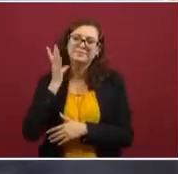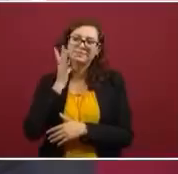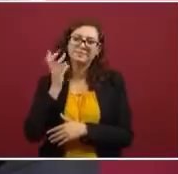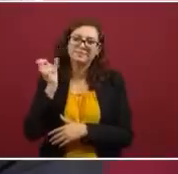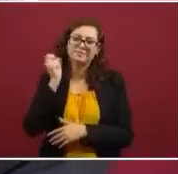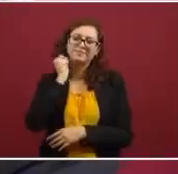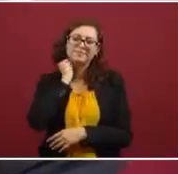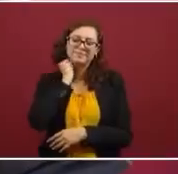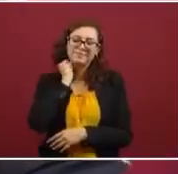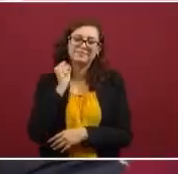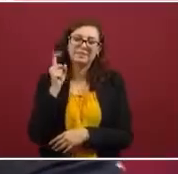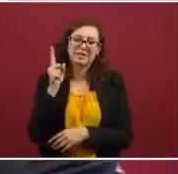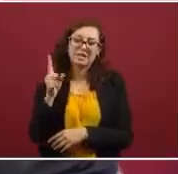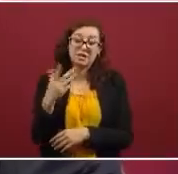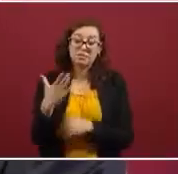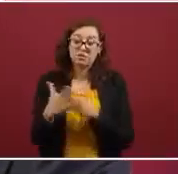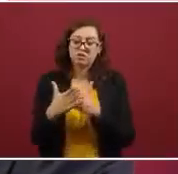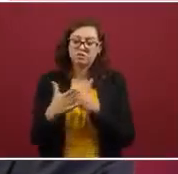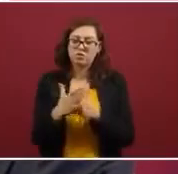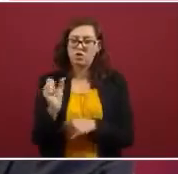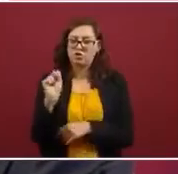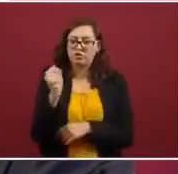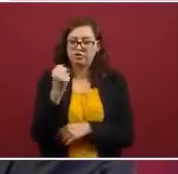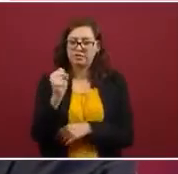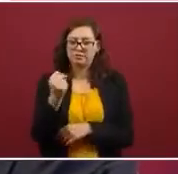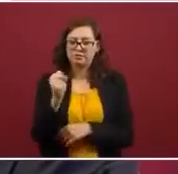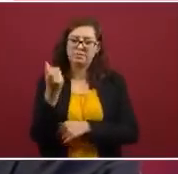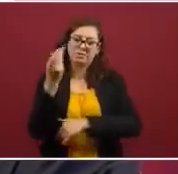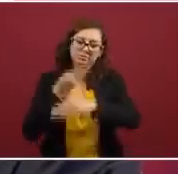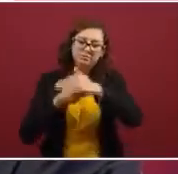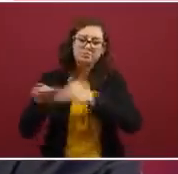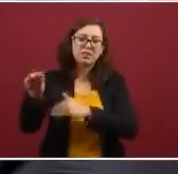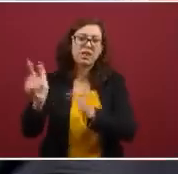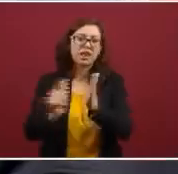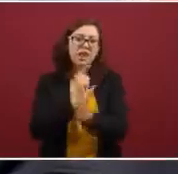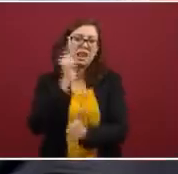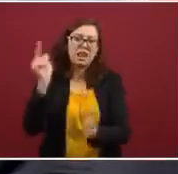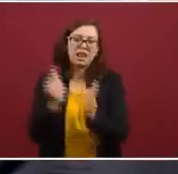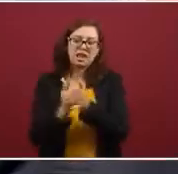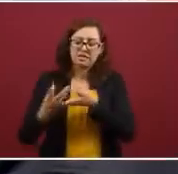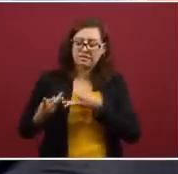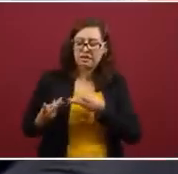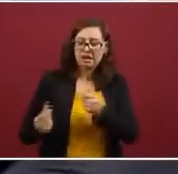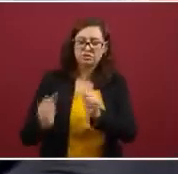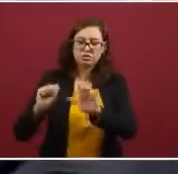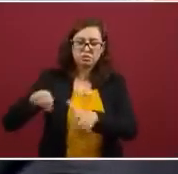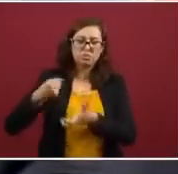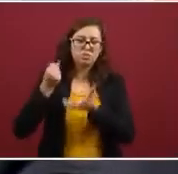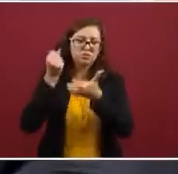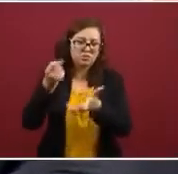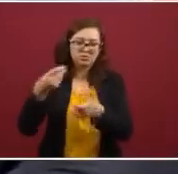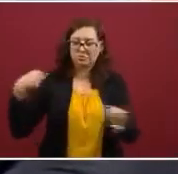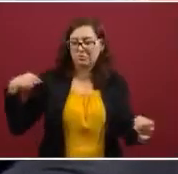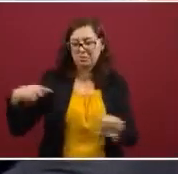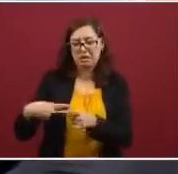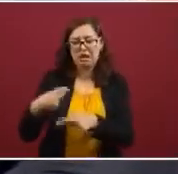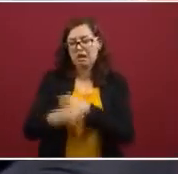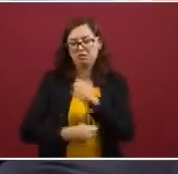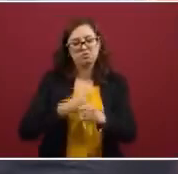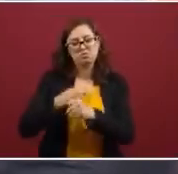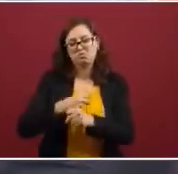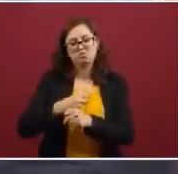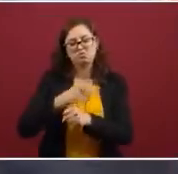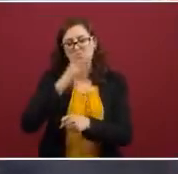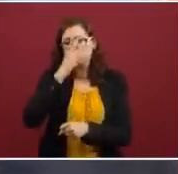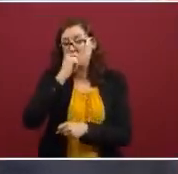septiembre, que tiene que ir acompañada de la ley de ingreso y del presupuesto. Este año, desde